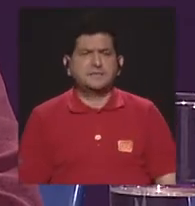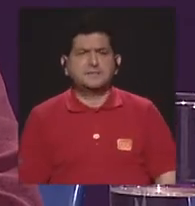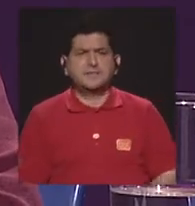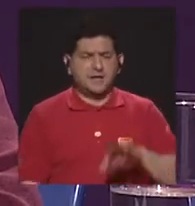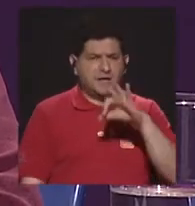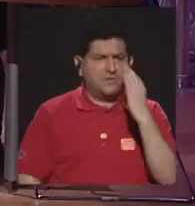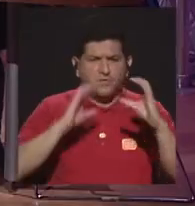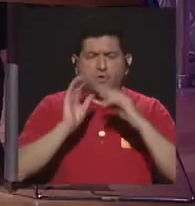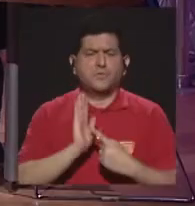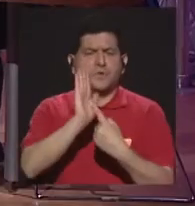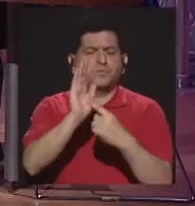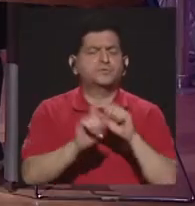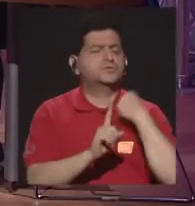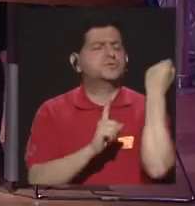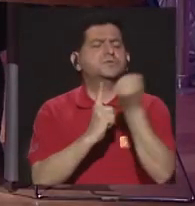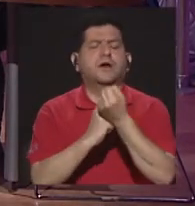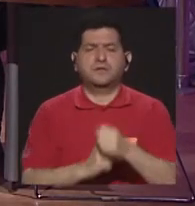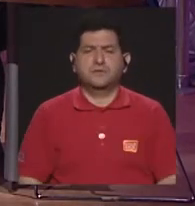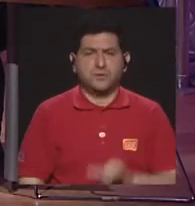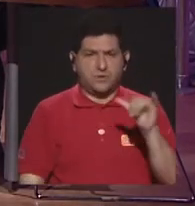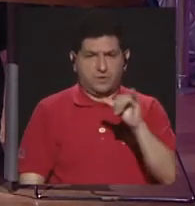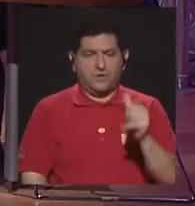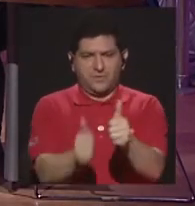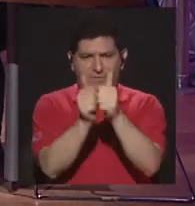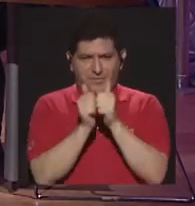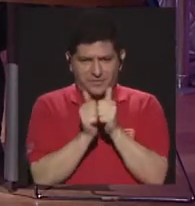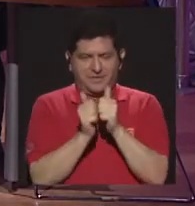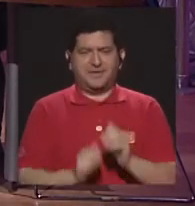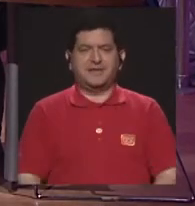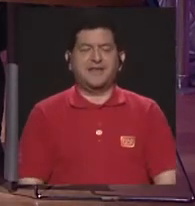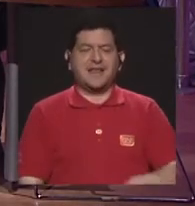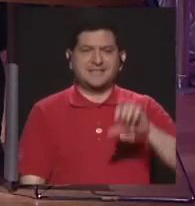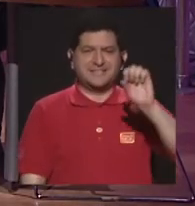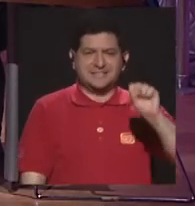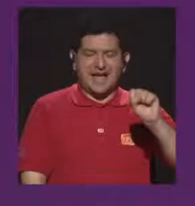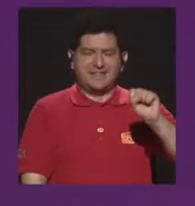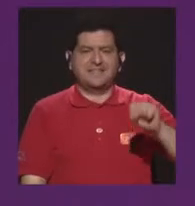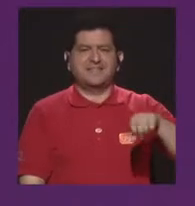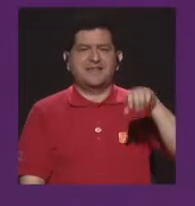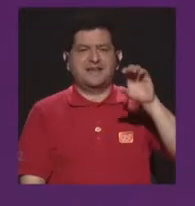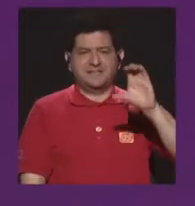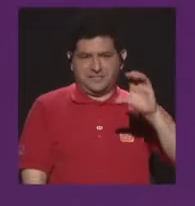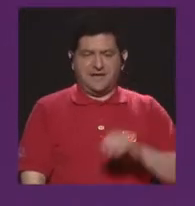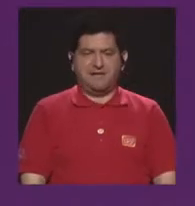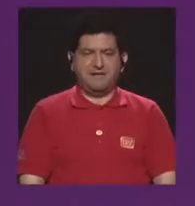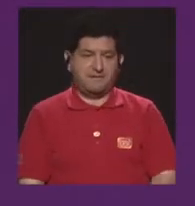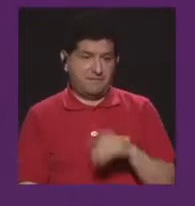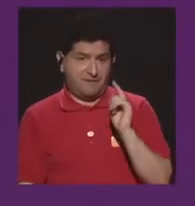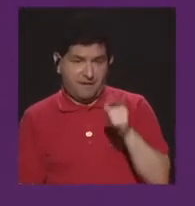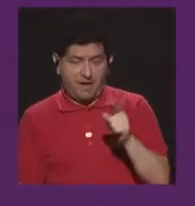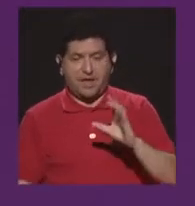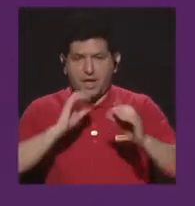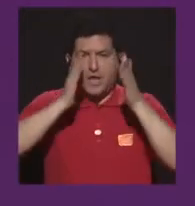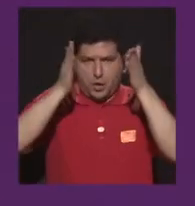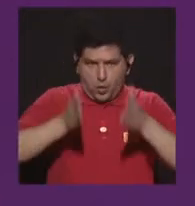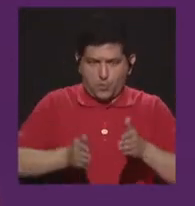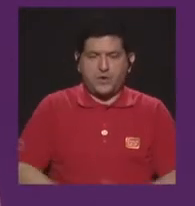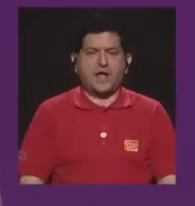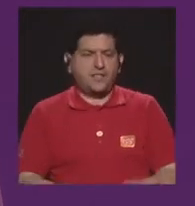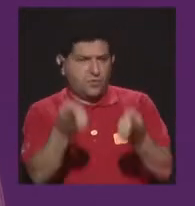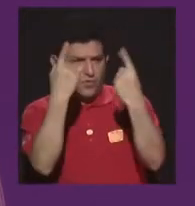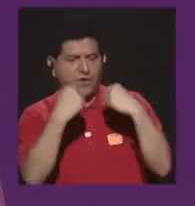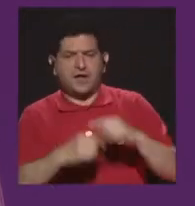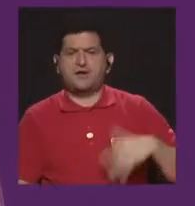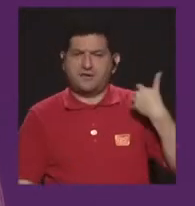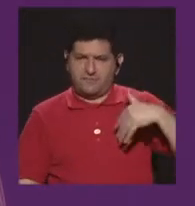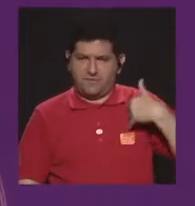de la sociedad. Y también está con nosotras Sandra Schacher. Ella es comunicadora, viene de